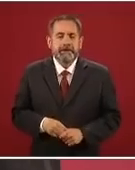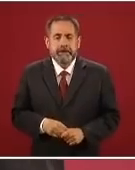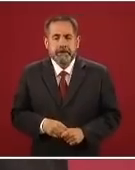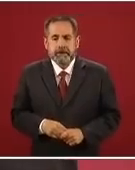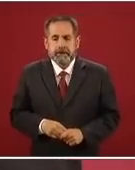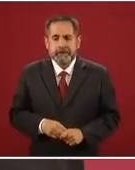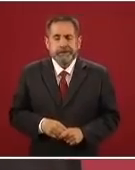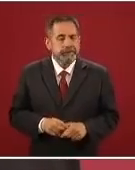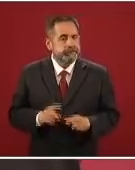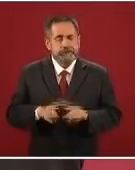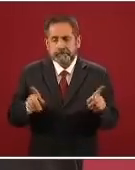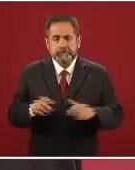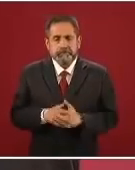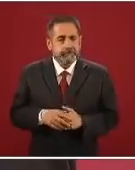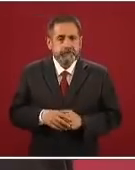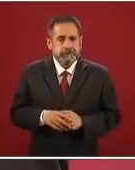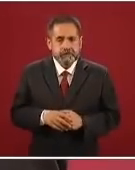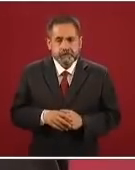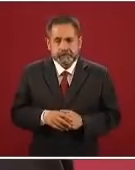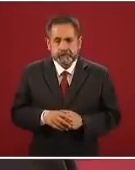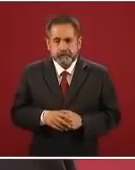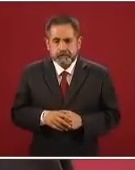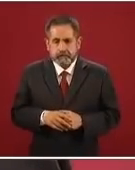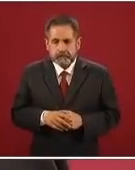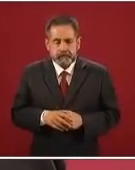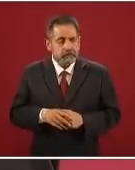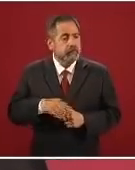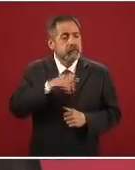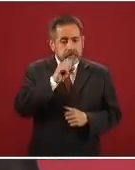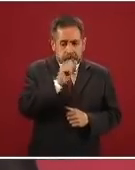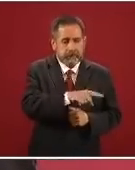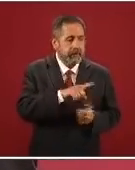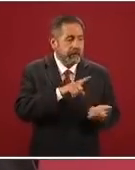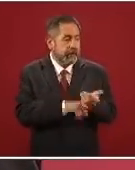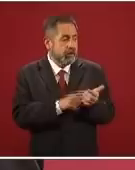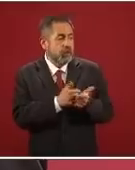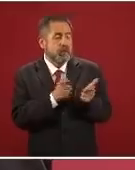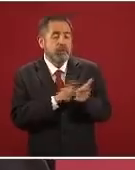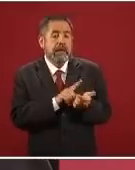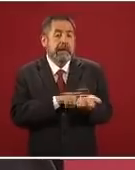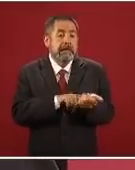El conservadurismo está también en esos grupos,